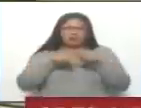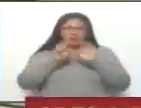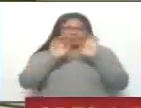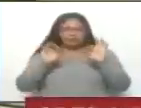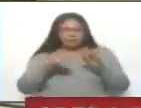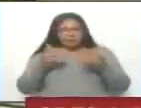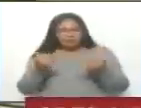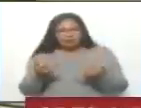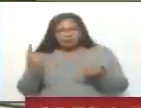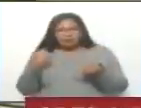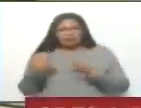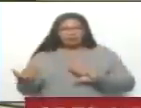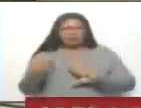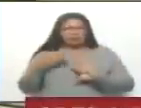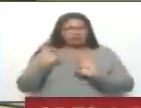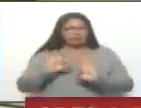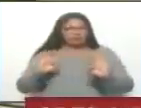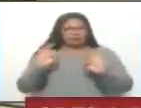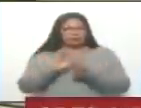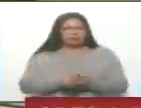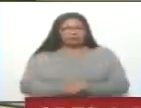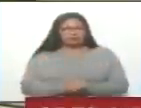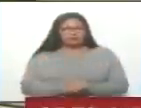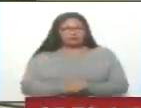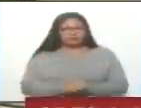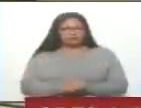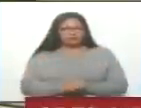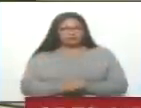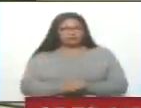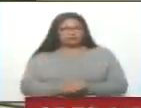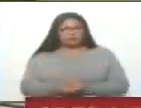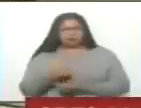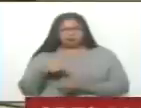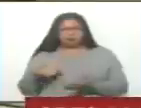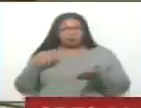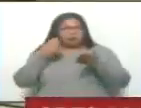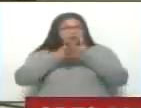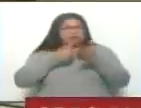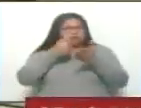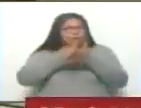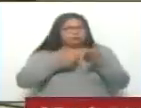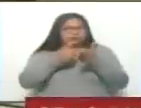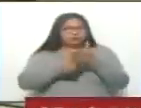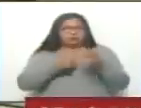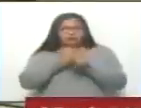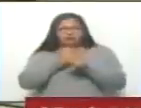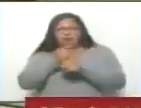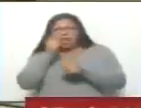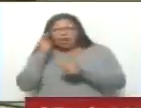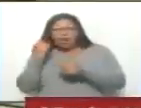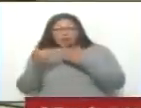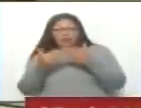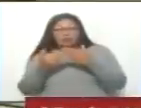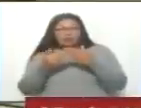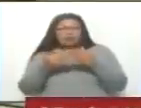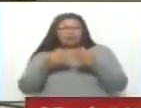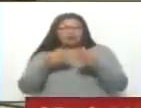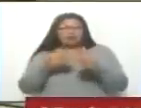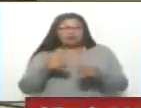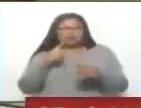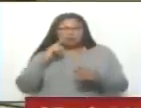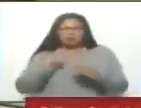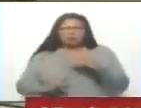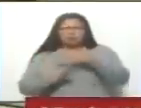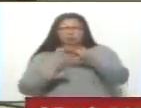debe causar inflación. Y por eso insisto en la convocatoria de los trabajadores y trabajadoras de la educación. Ese paro que